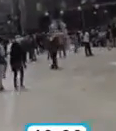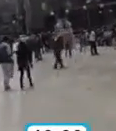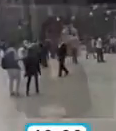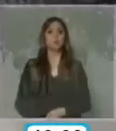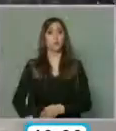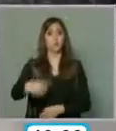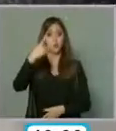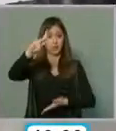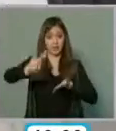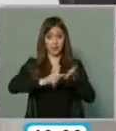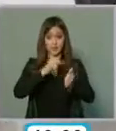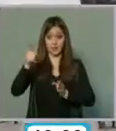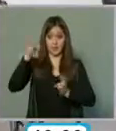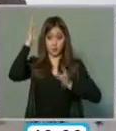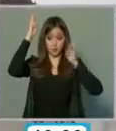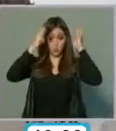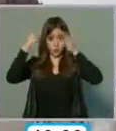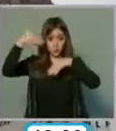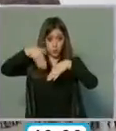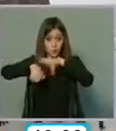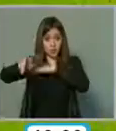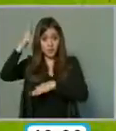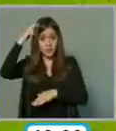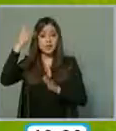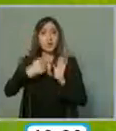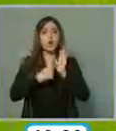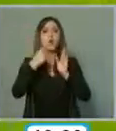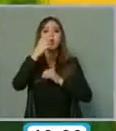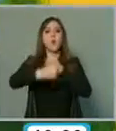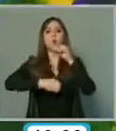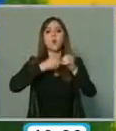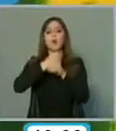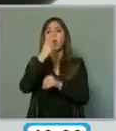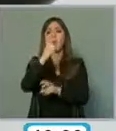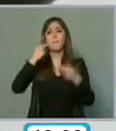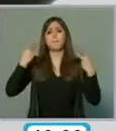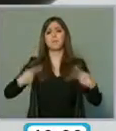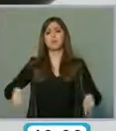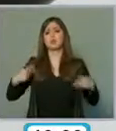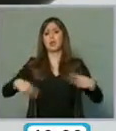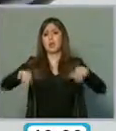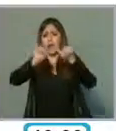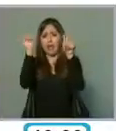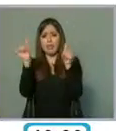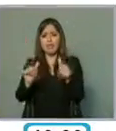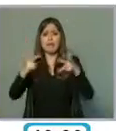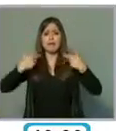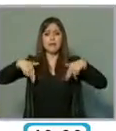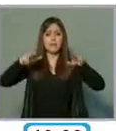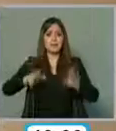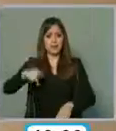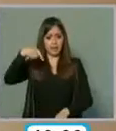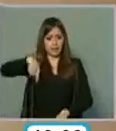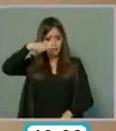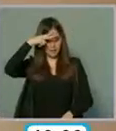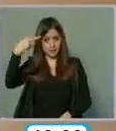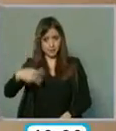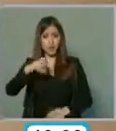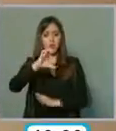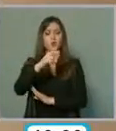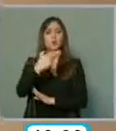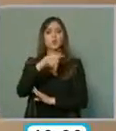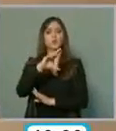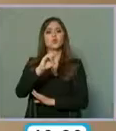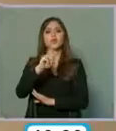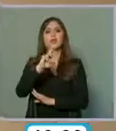Una vez más, el Museo del Palacio de Bellas Artes nos presenta la obra de uno de los artistas más representativos de la pintura mexicana, Chucho Reyes,